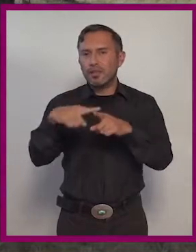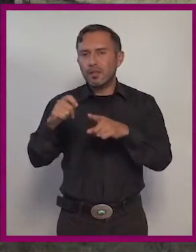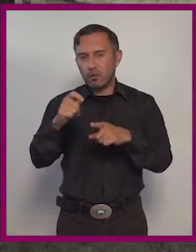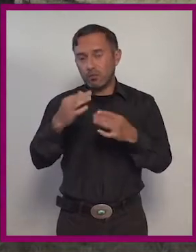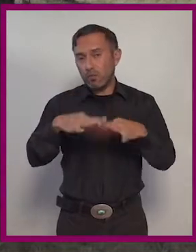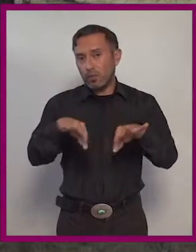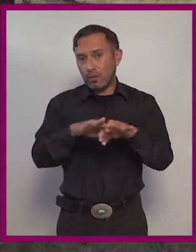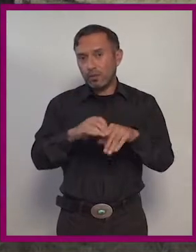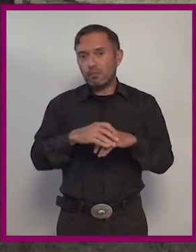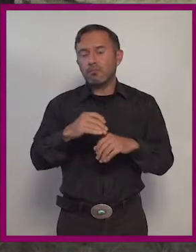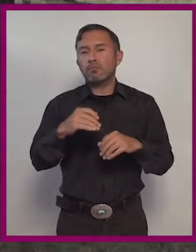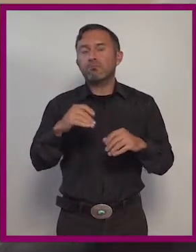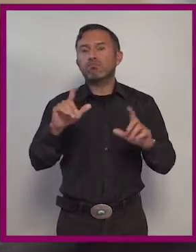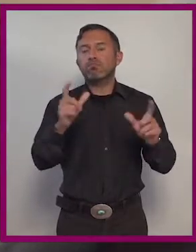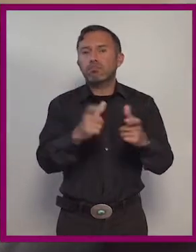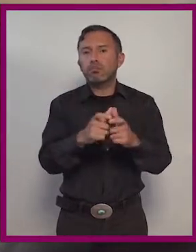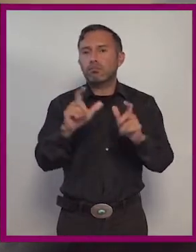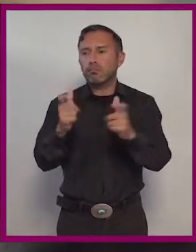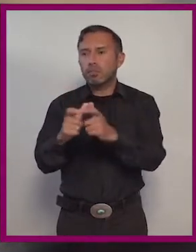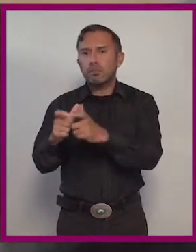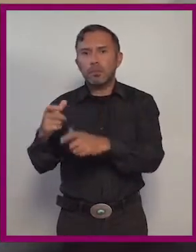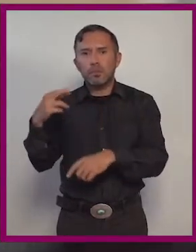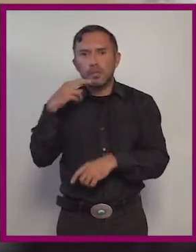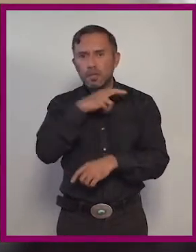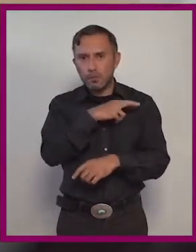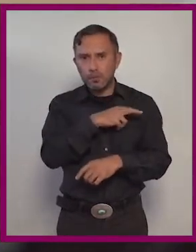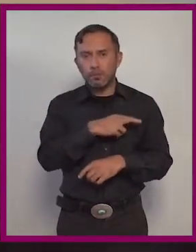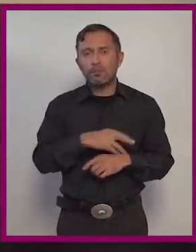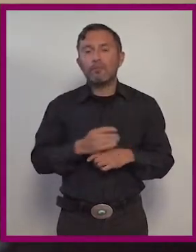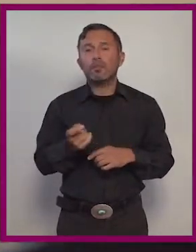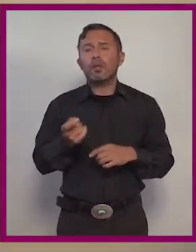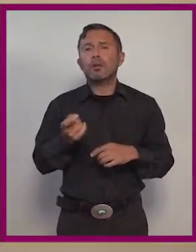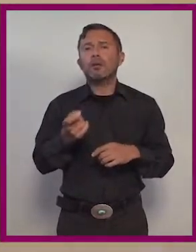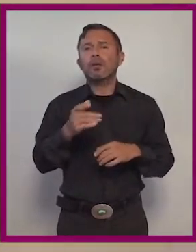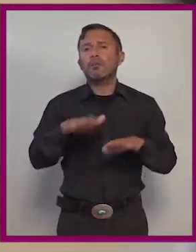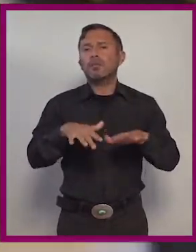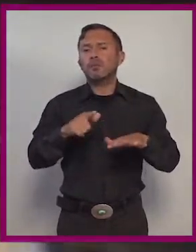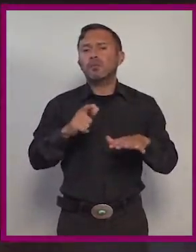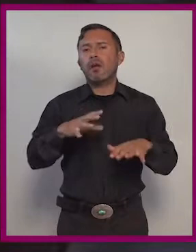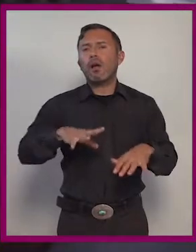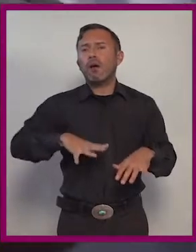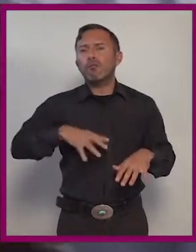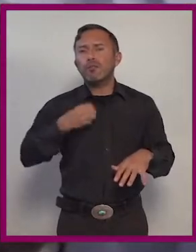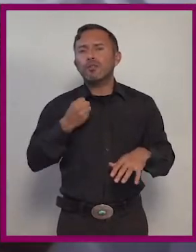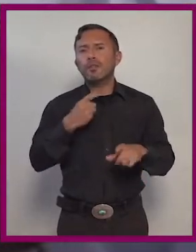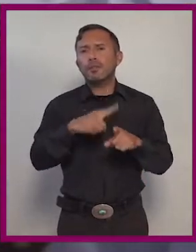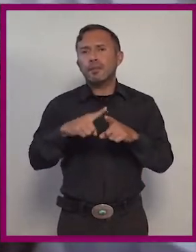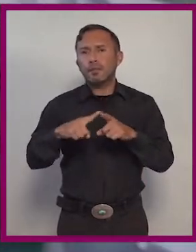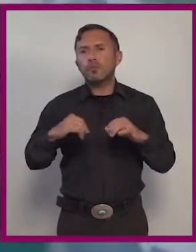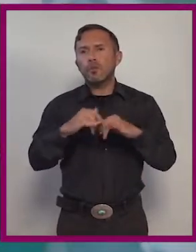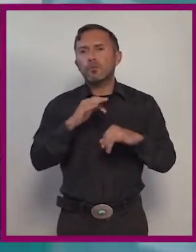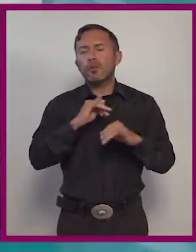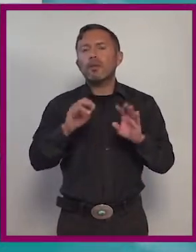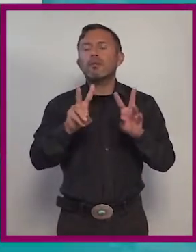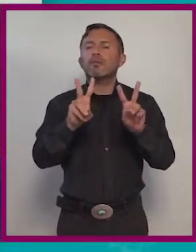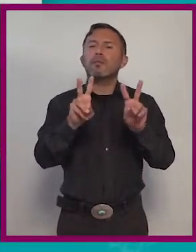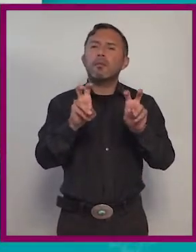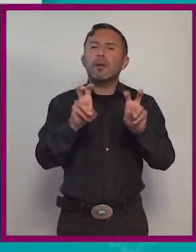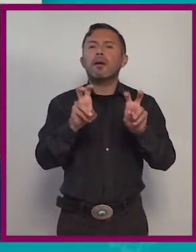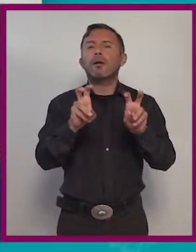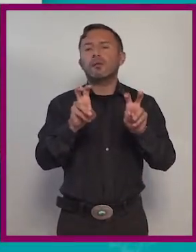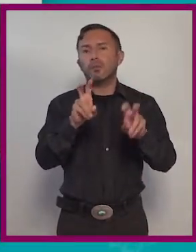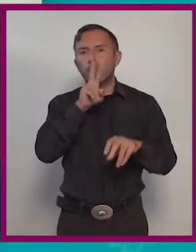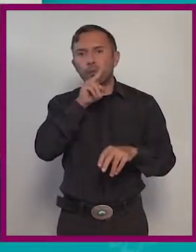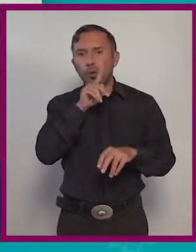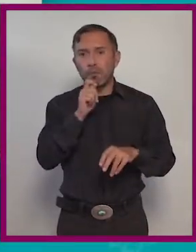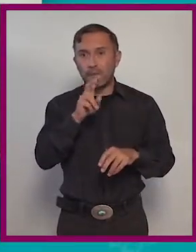muy rápidamente, se están explotando de manera no autorizada estos conocimientos y eso es un problema, ese es un tema de preocupación, ¿no?